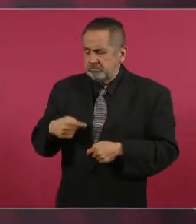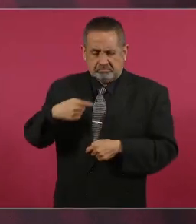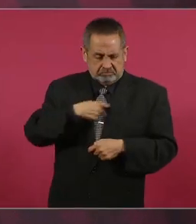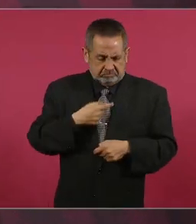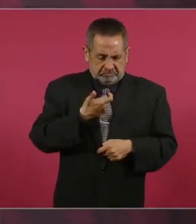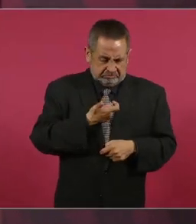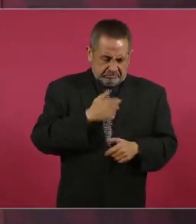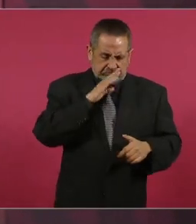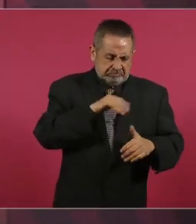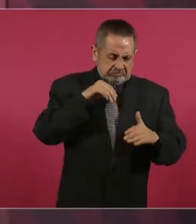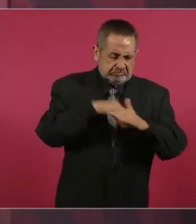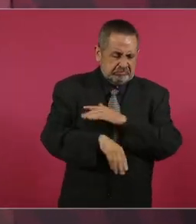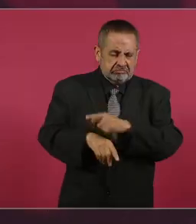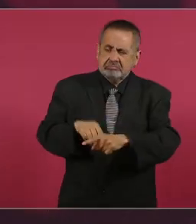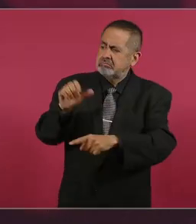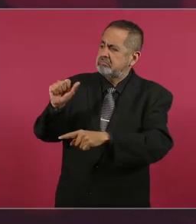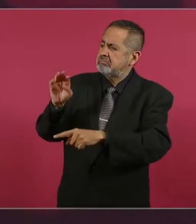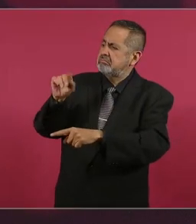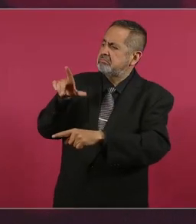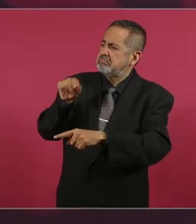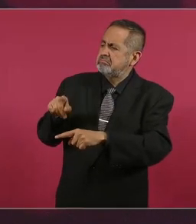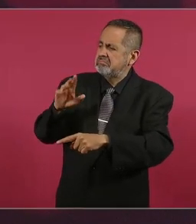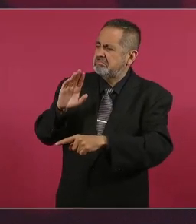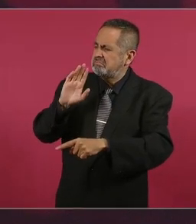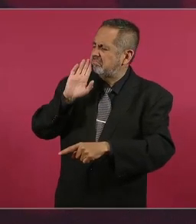me cae mal Andrés Manuel,